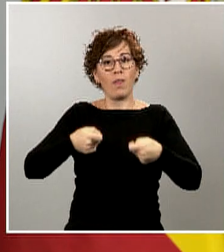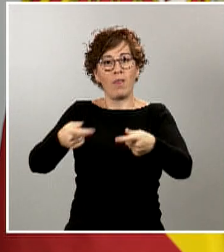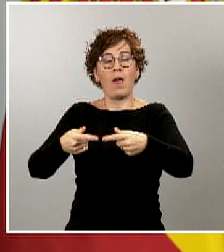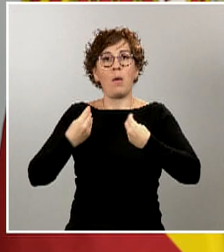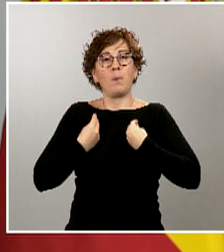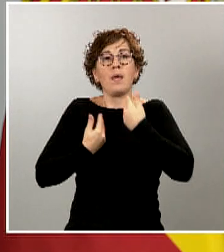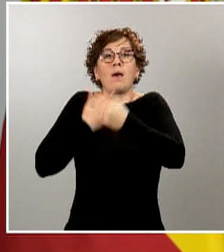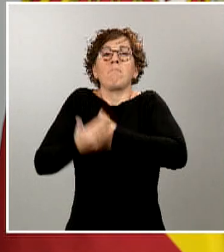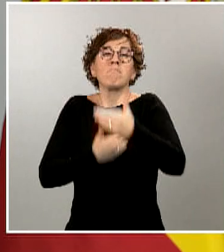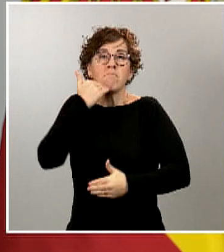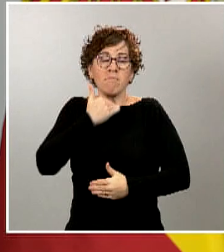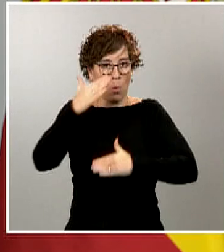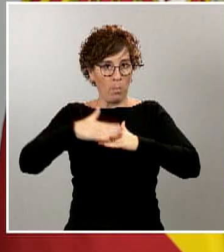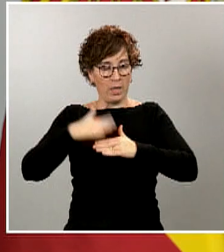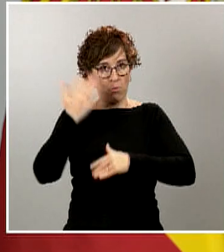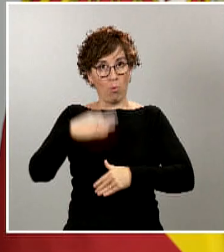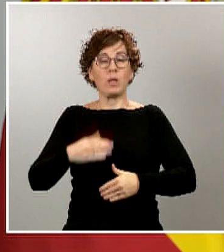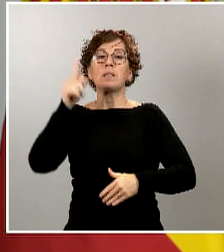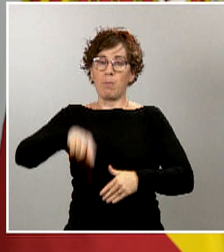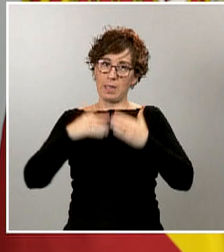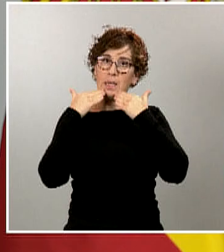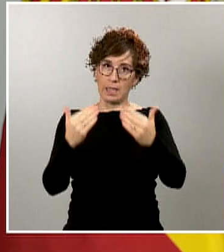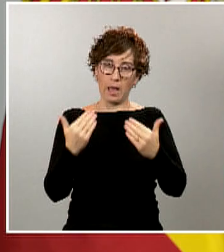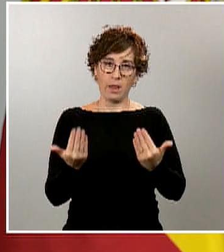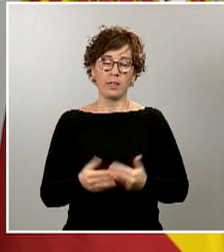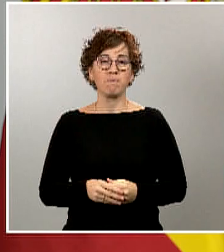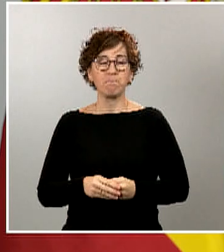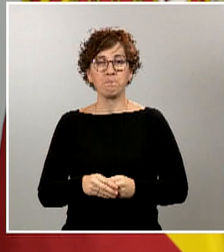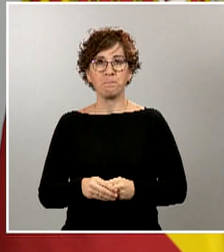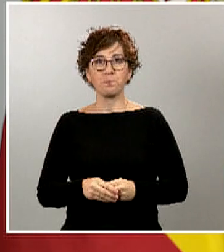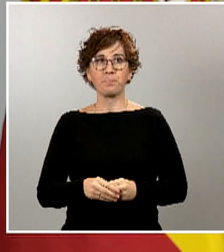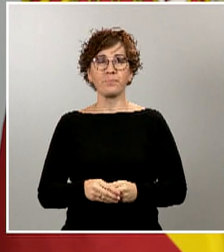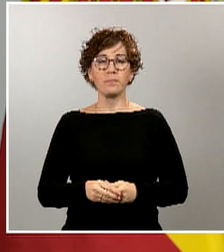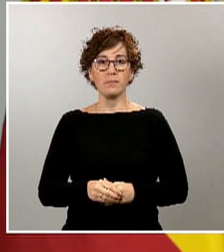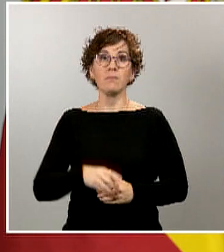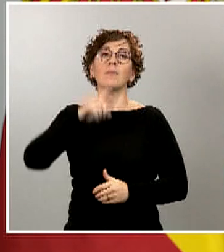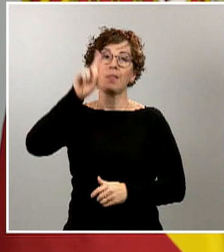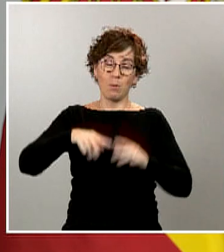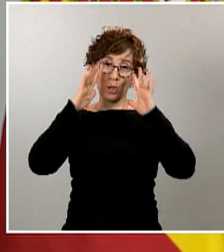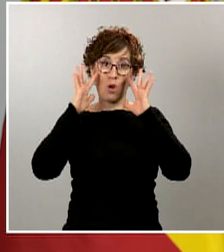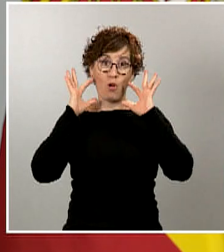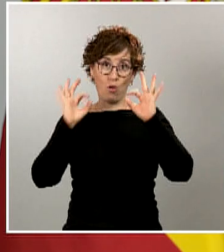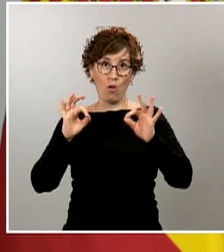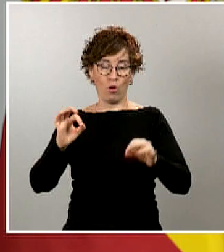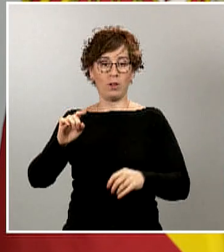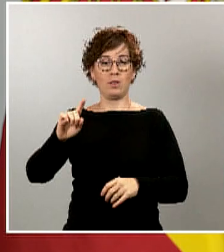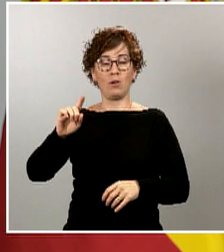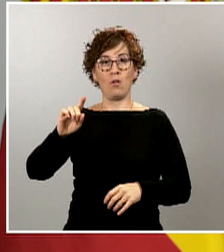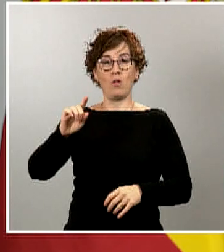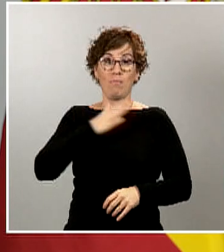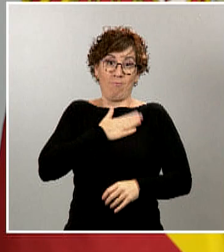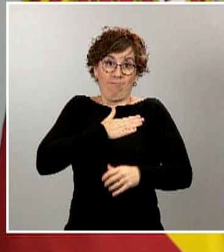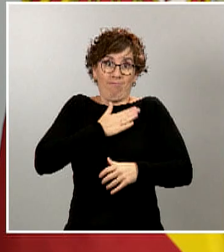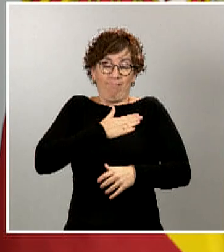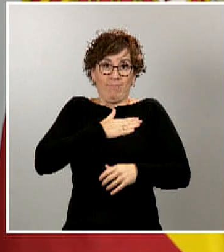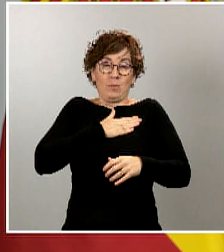condiciones. En ese agradecimiento, obviamente, a las fuerzas de seguridad del Estado, muy en particularmente en mi caso, luego me referiré a